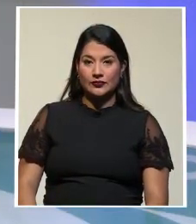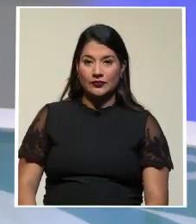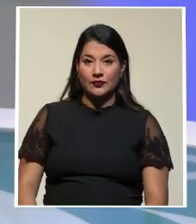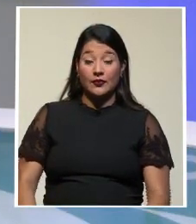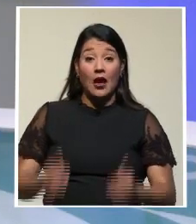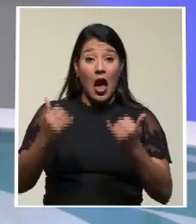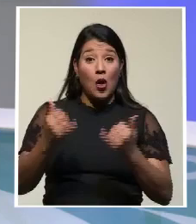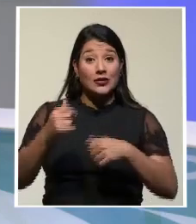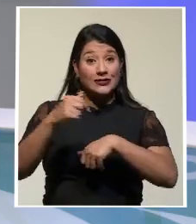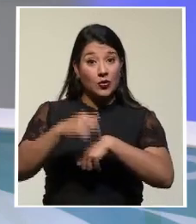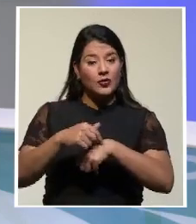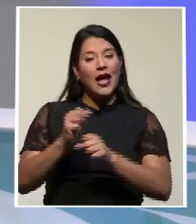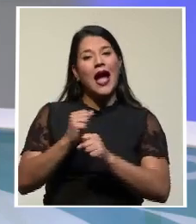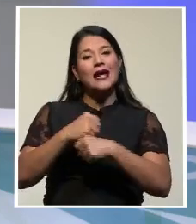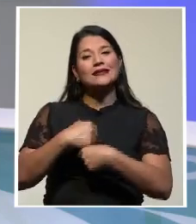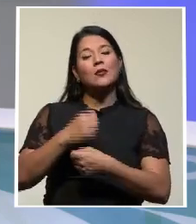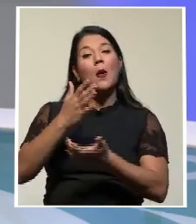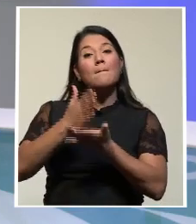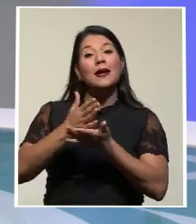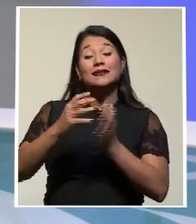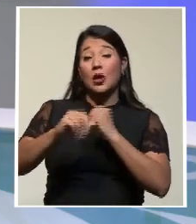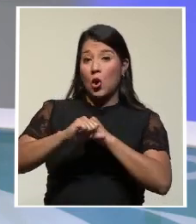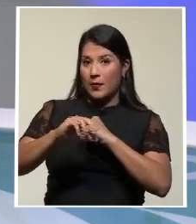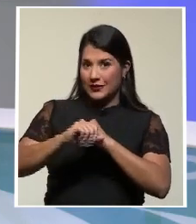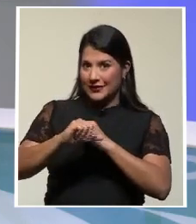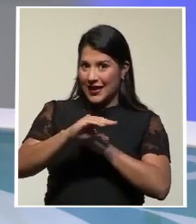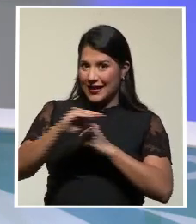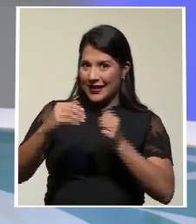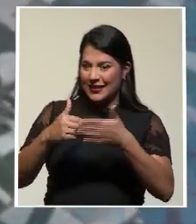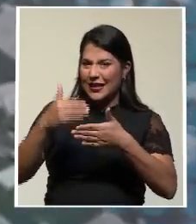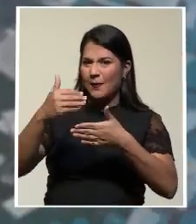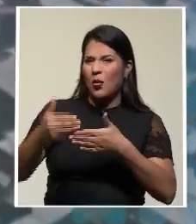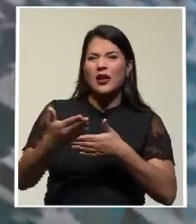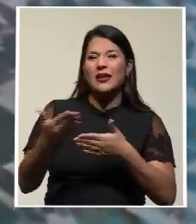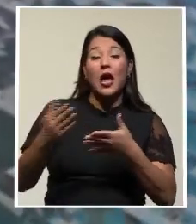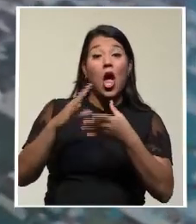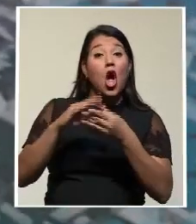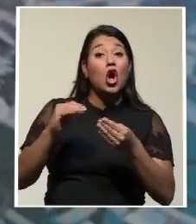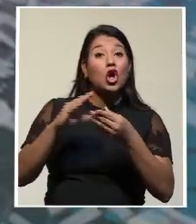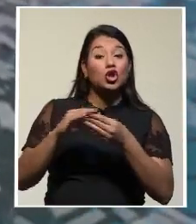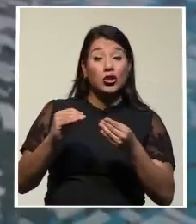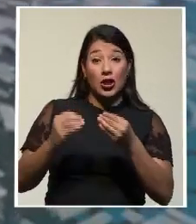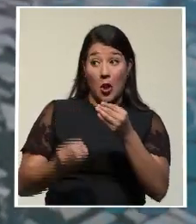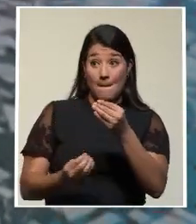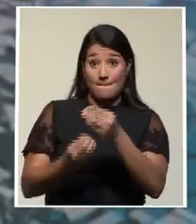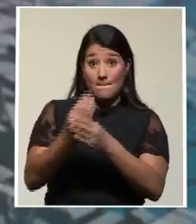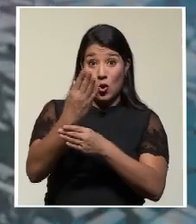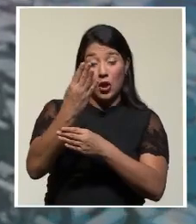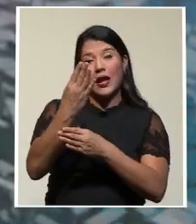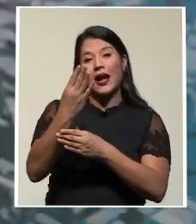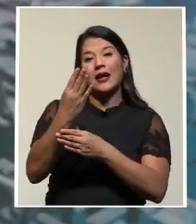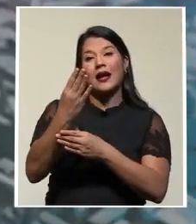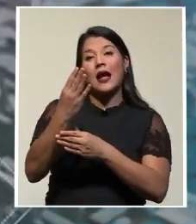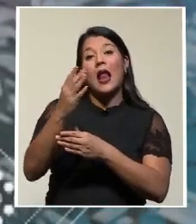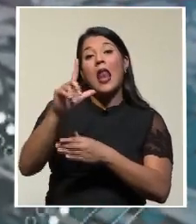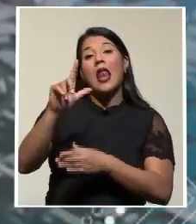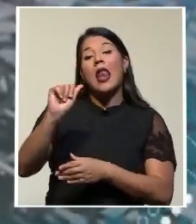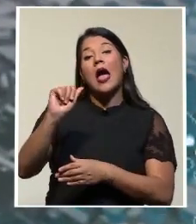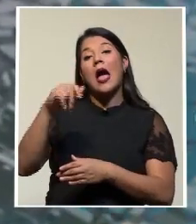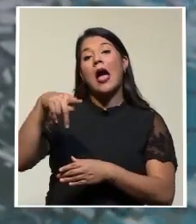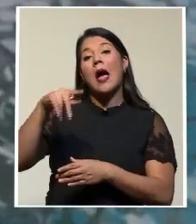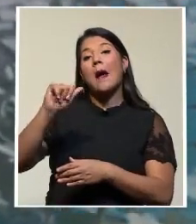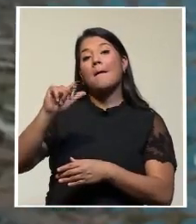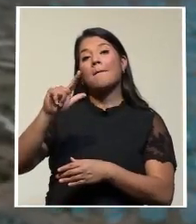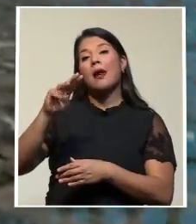En este momento vamos a hacer una pausa comercial y al volver le contamos que la lava del volcán La Palma en las